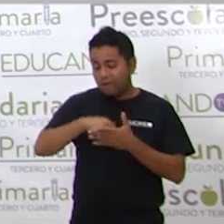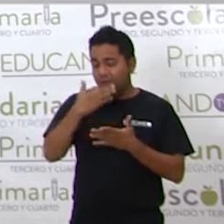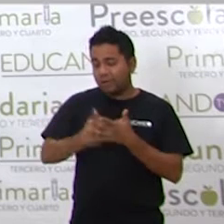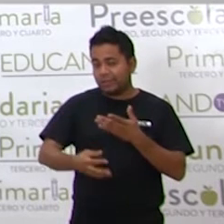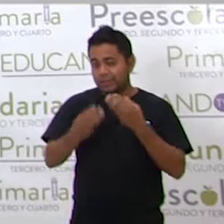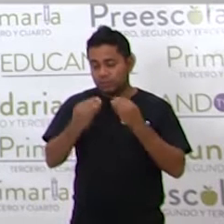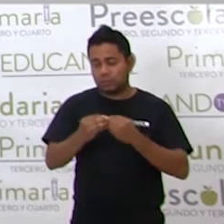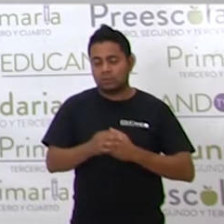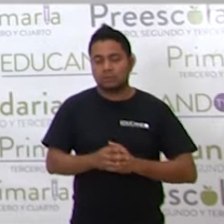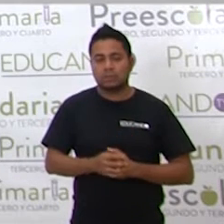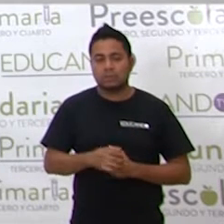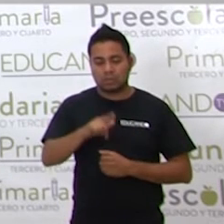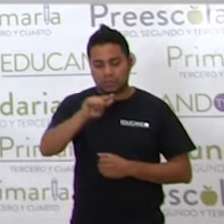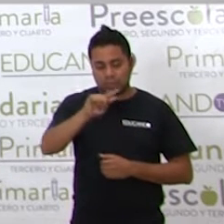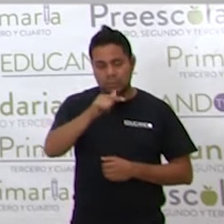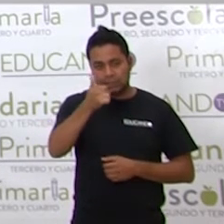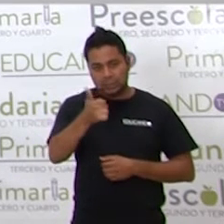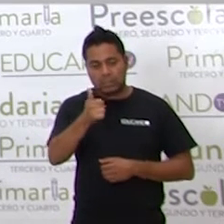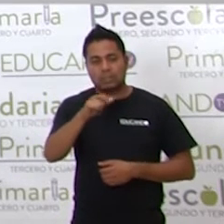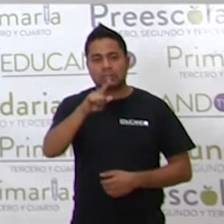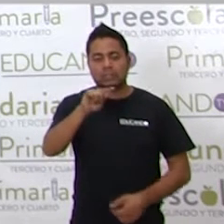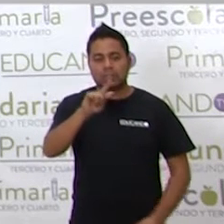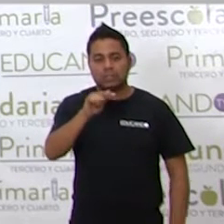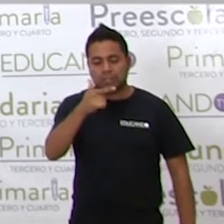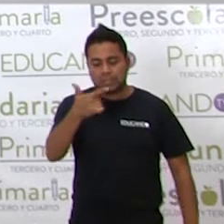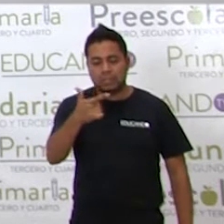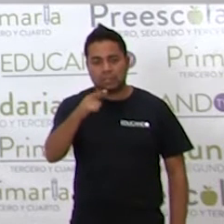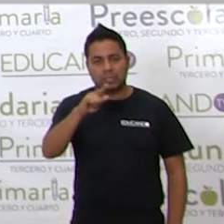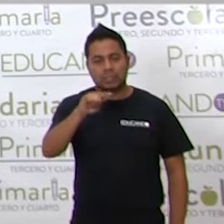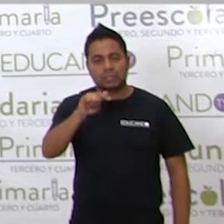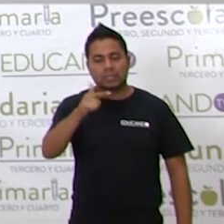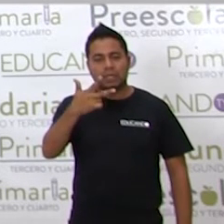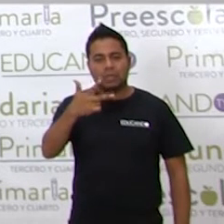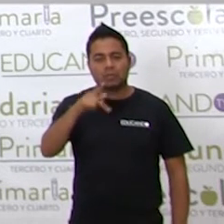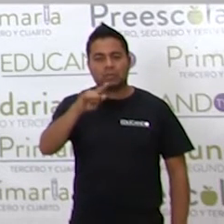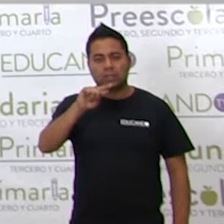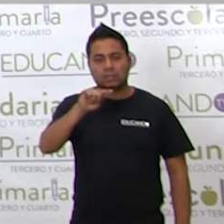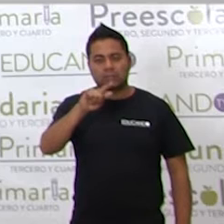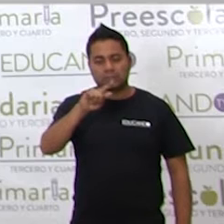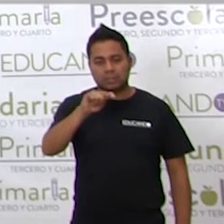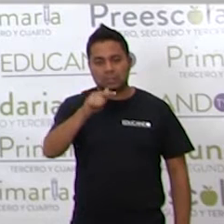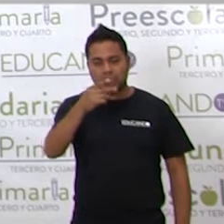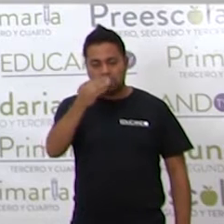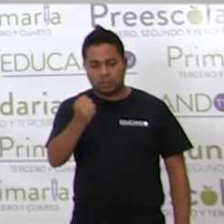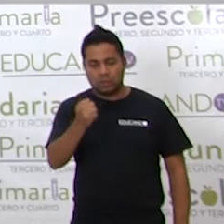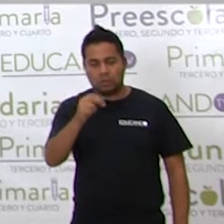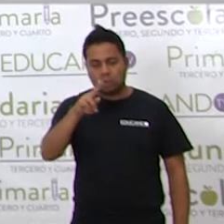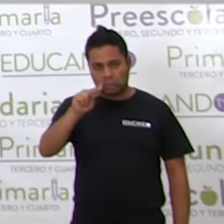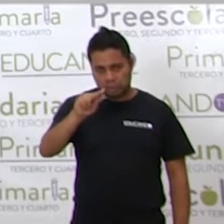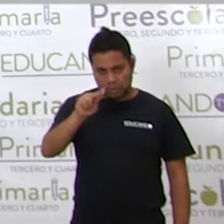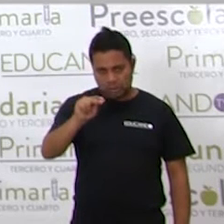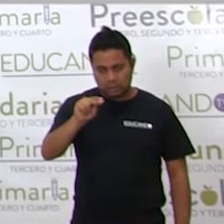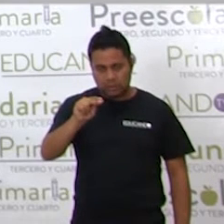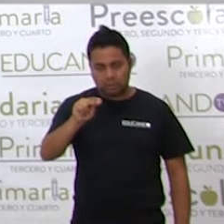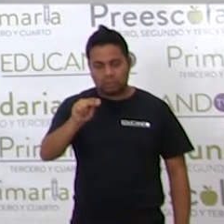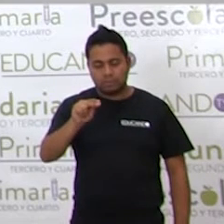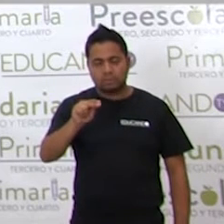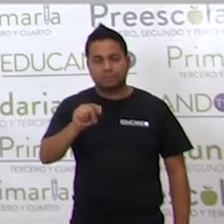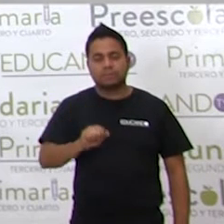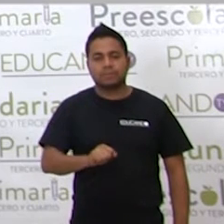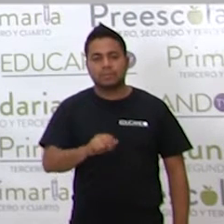Tenemos 75, 76, 77, 78, 79,